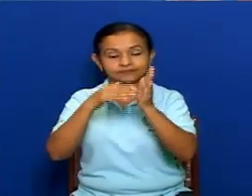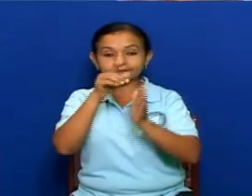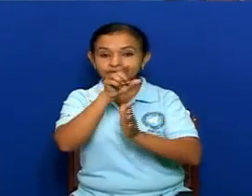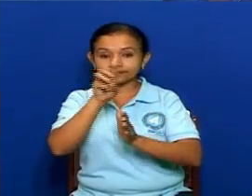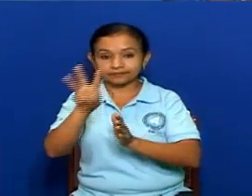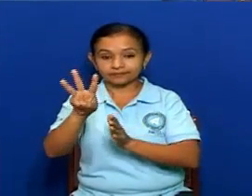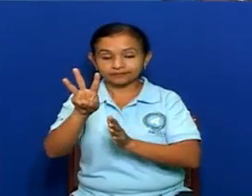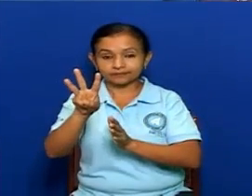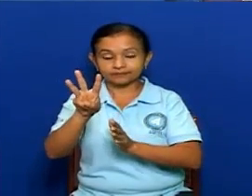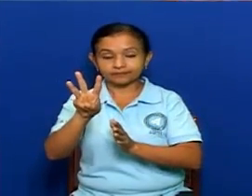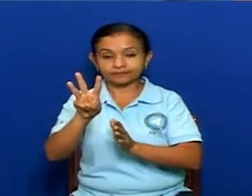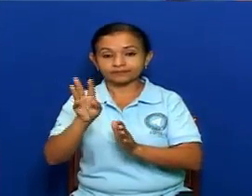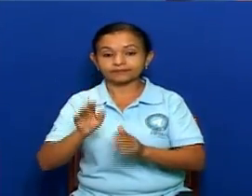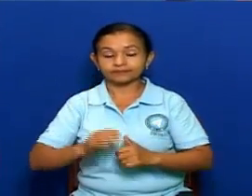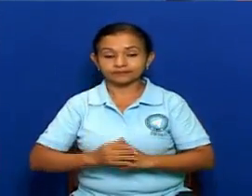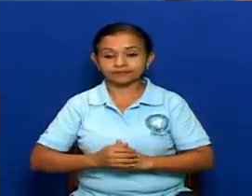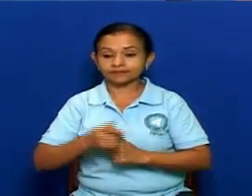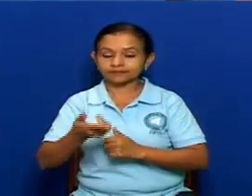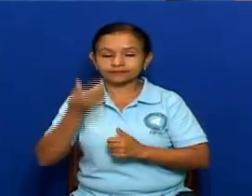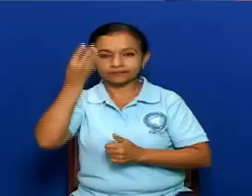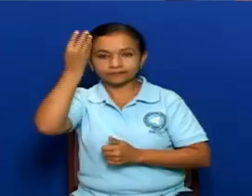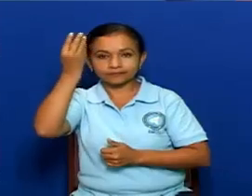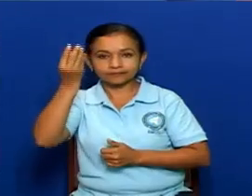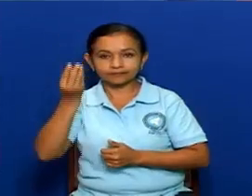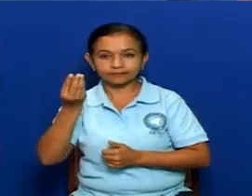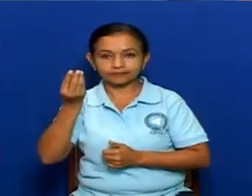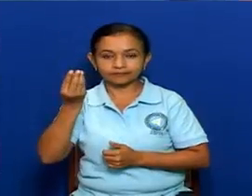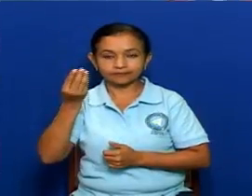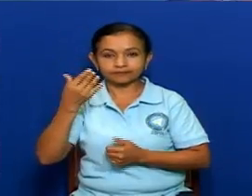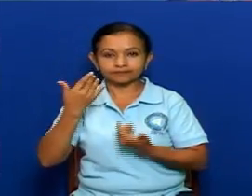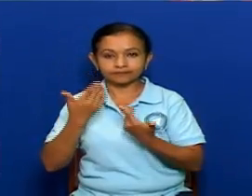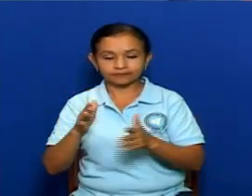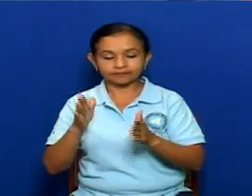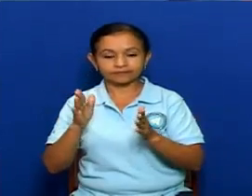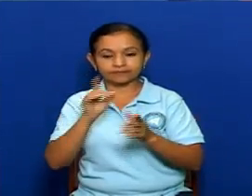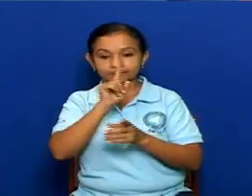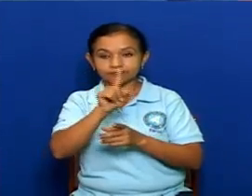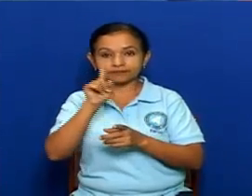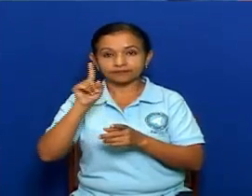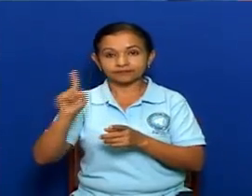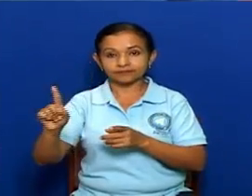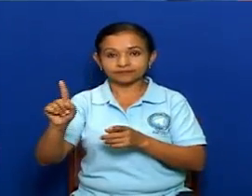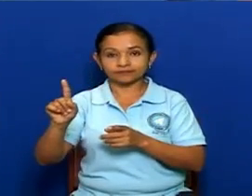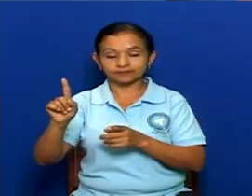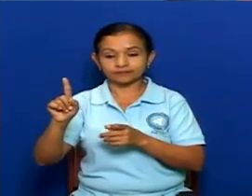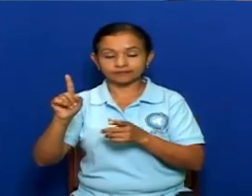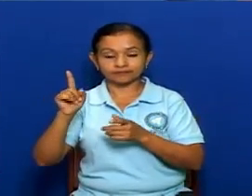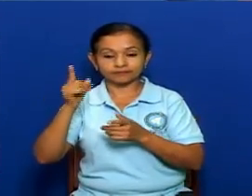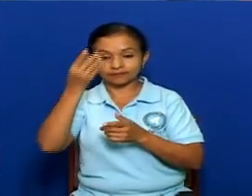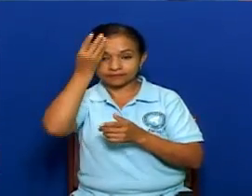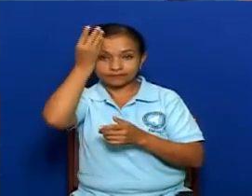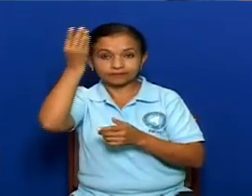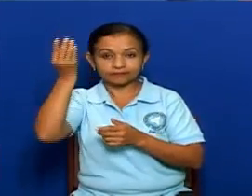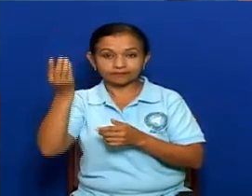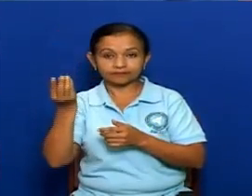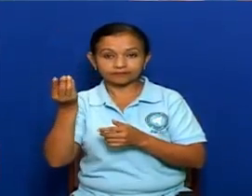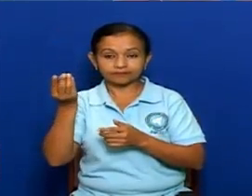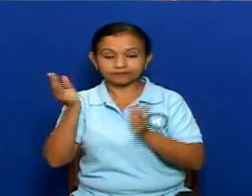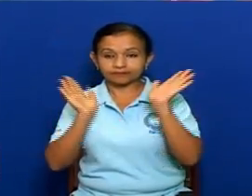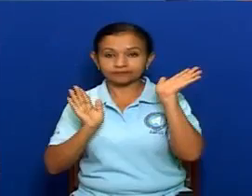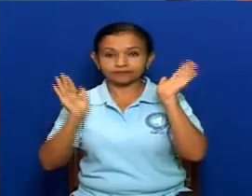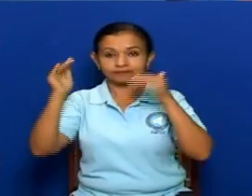que se graduaron bachilleres, 11 bachilleres sacamos en esa época, ¿verdad?